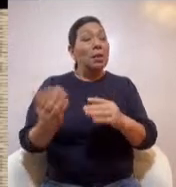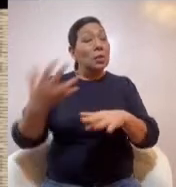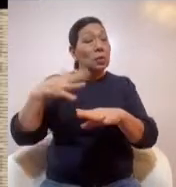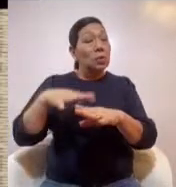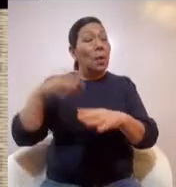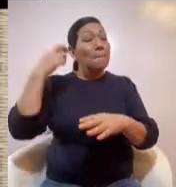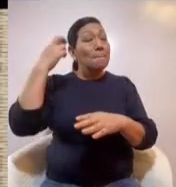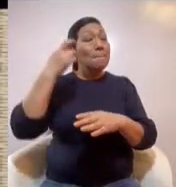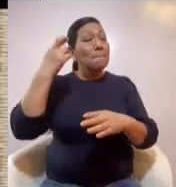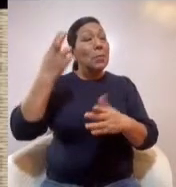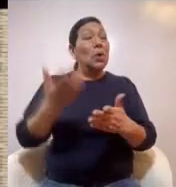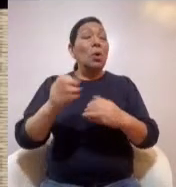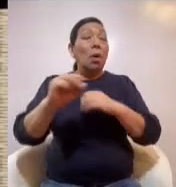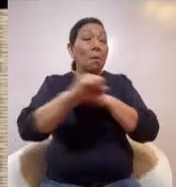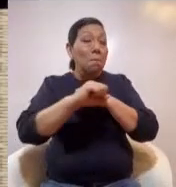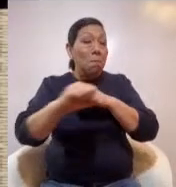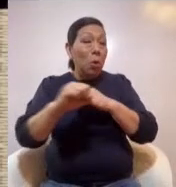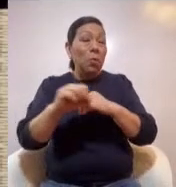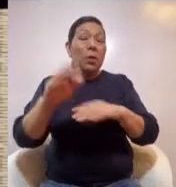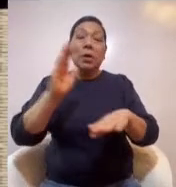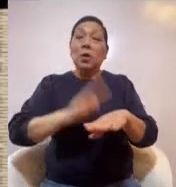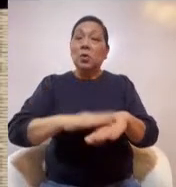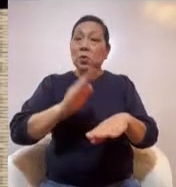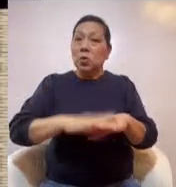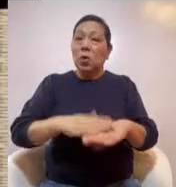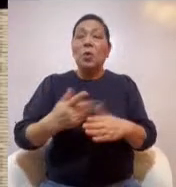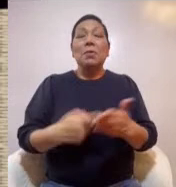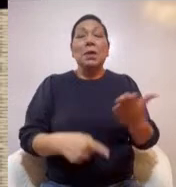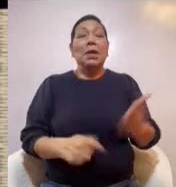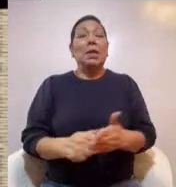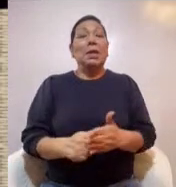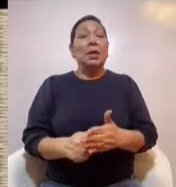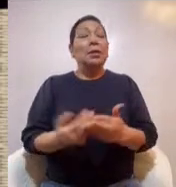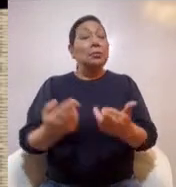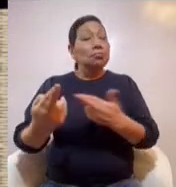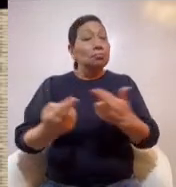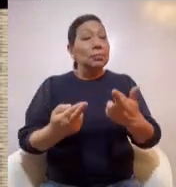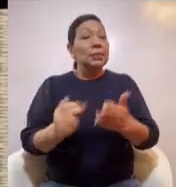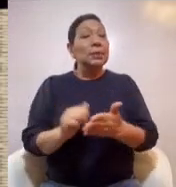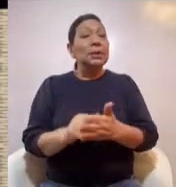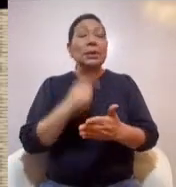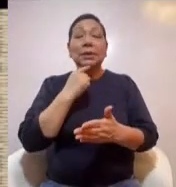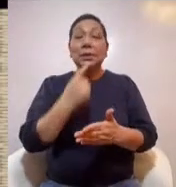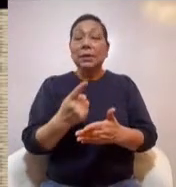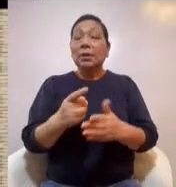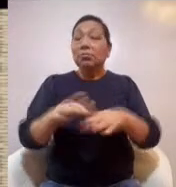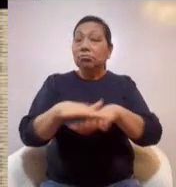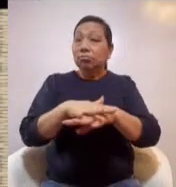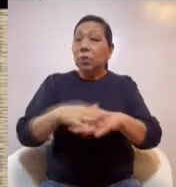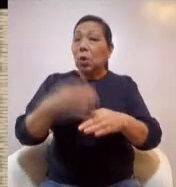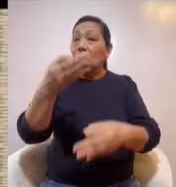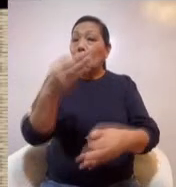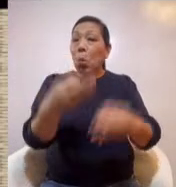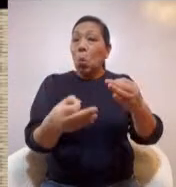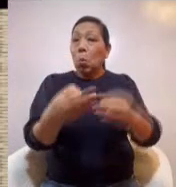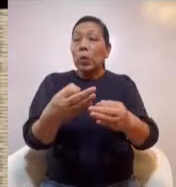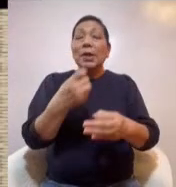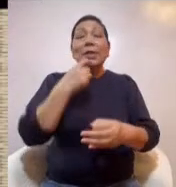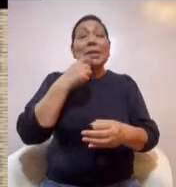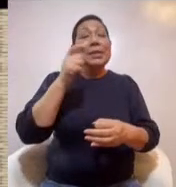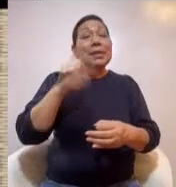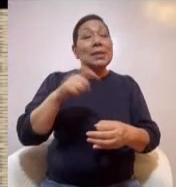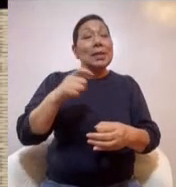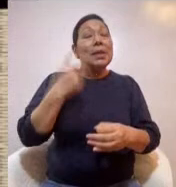gran administración de la política pública sobre los recursos que el sistema de administración de